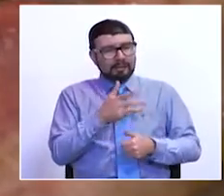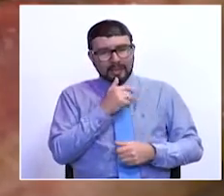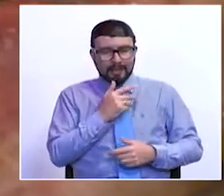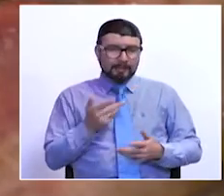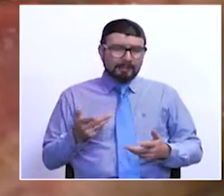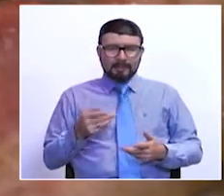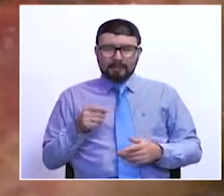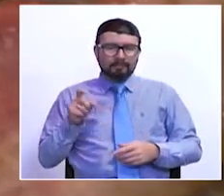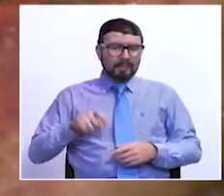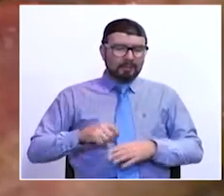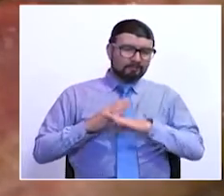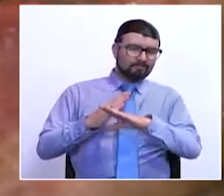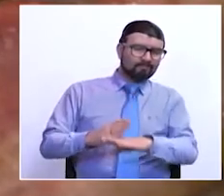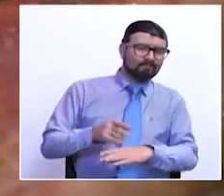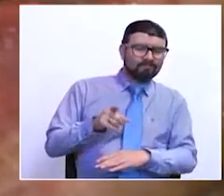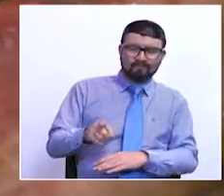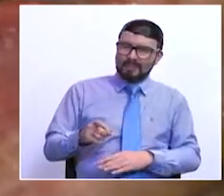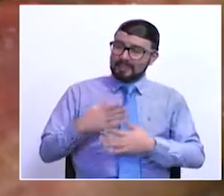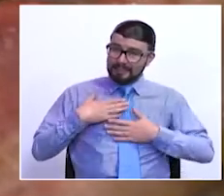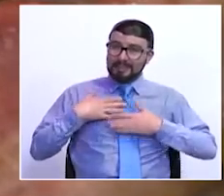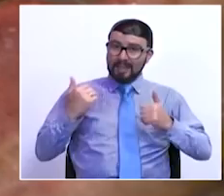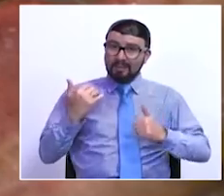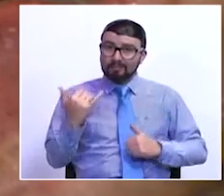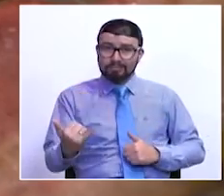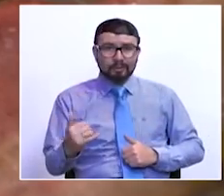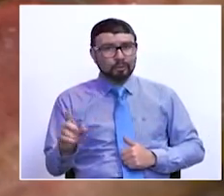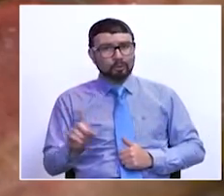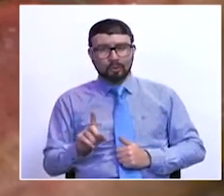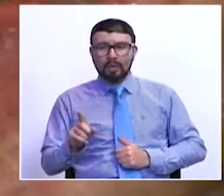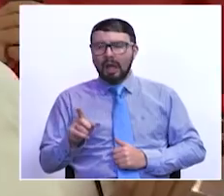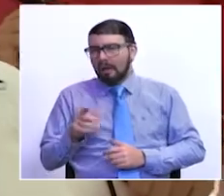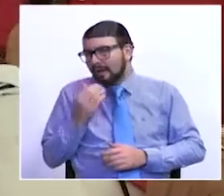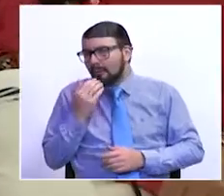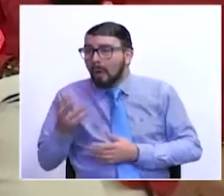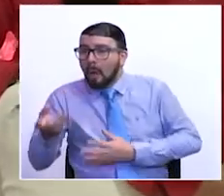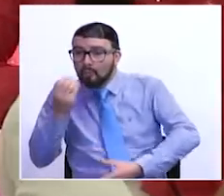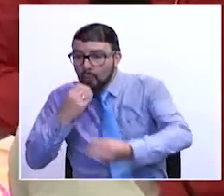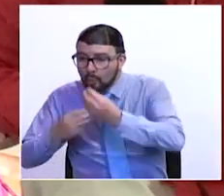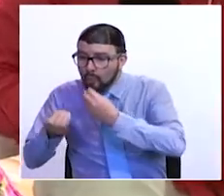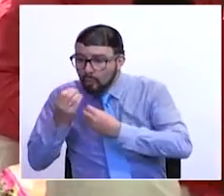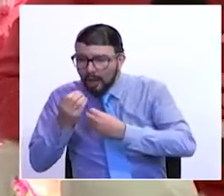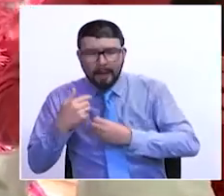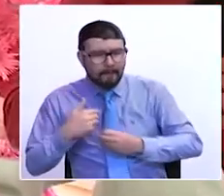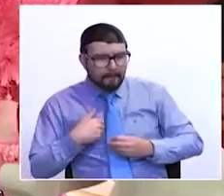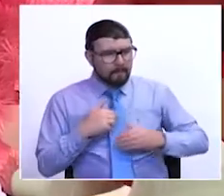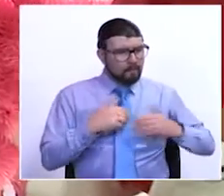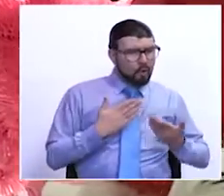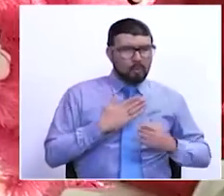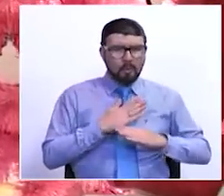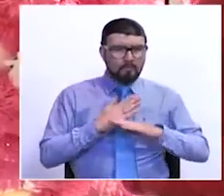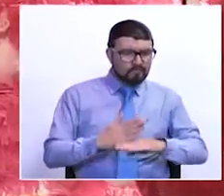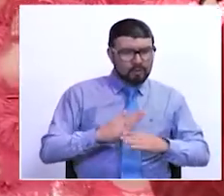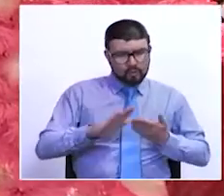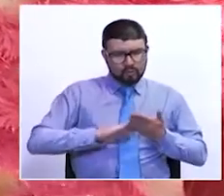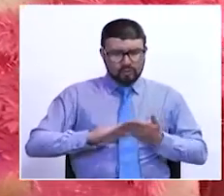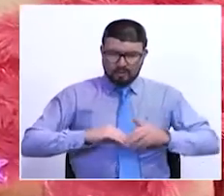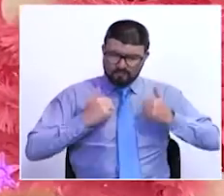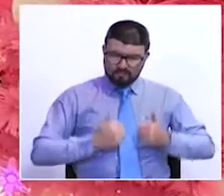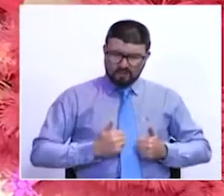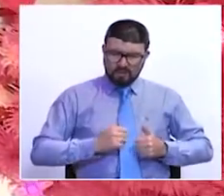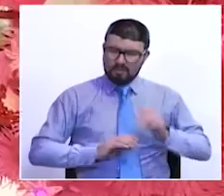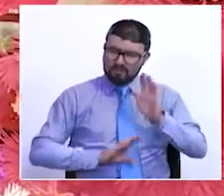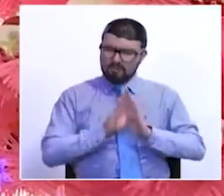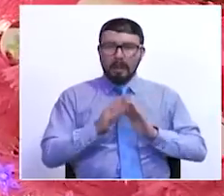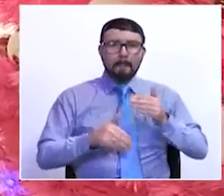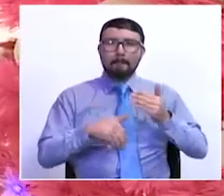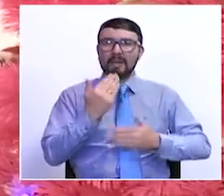hábitos no saludables que necesitamos buscar el antídoto. Entonces, ¿cómo nos vamos a ayudar? ¿Cómo vamos a, digamos, a empezar